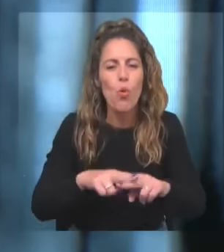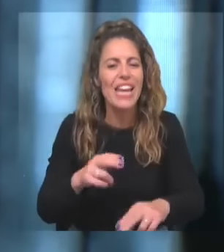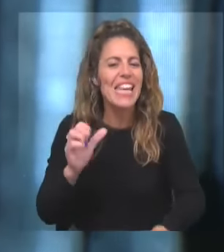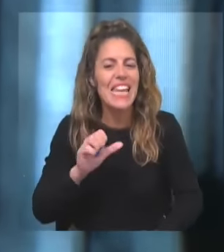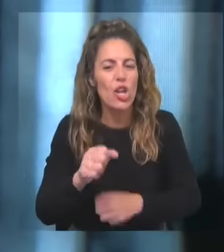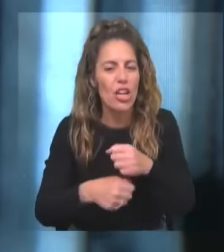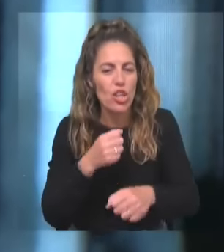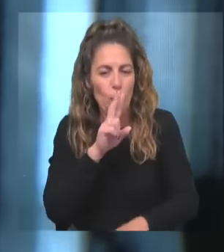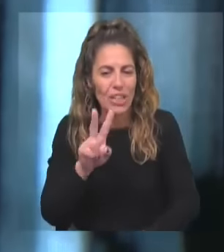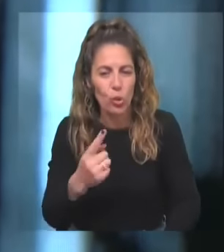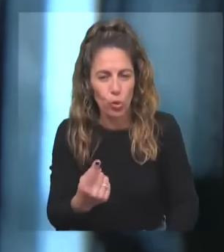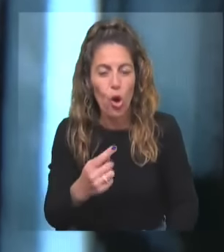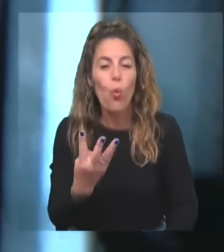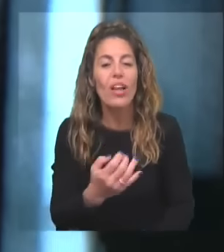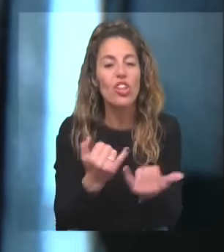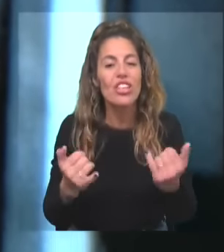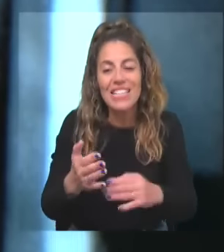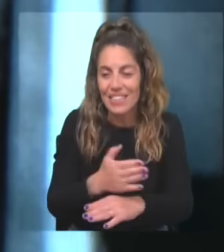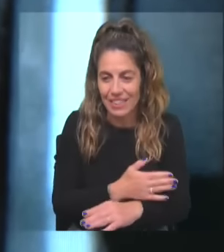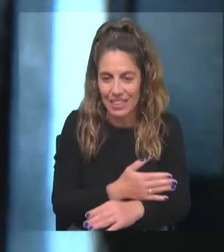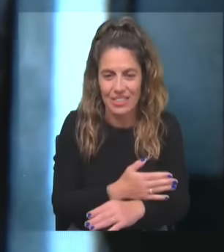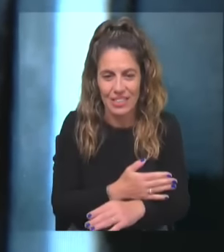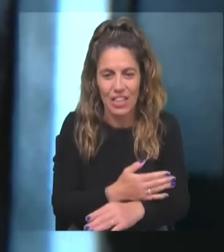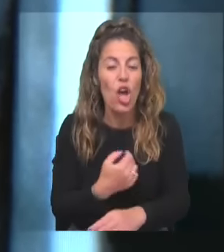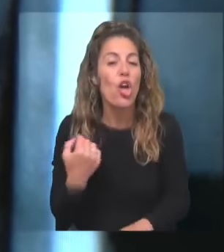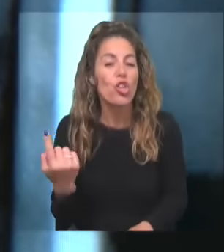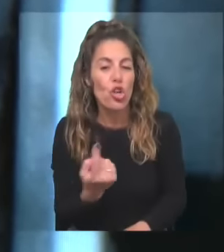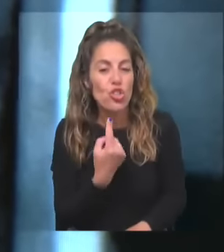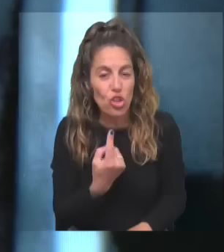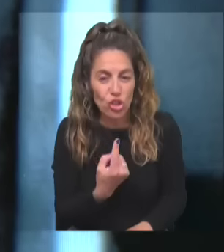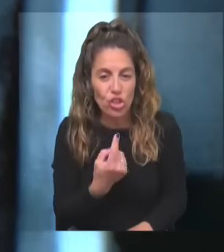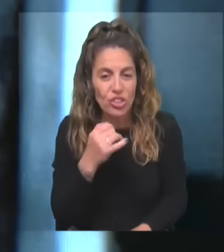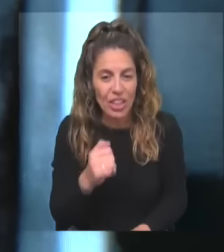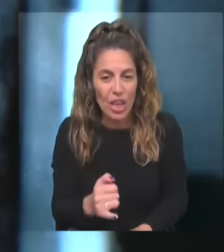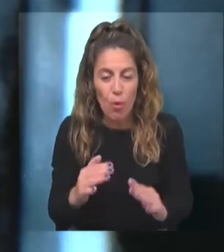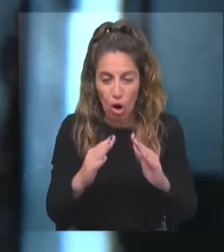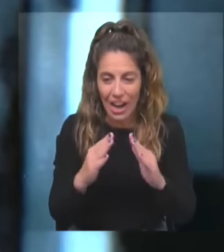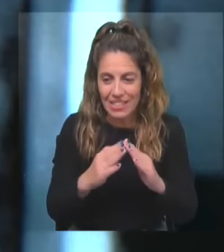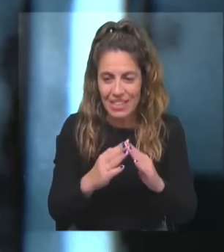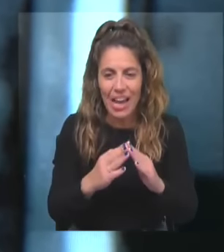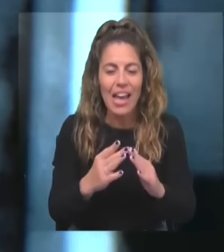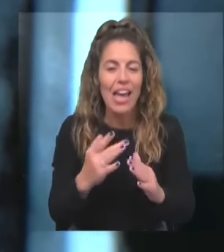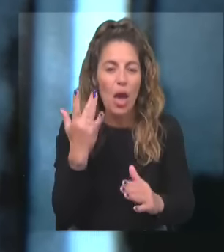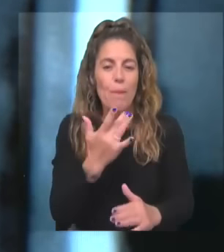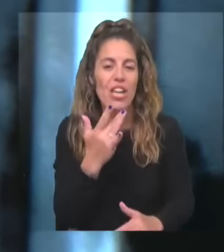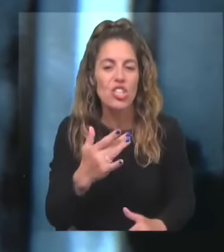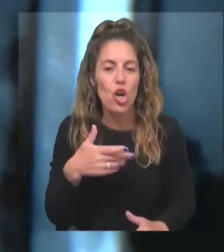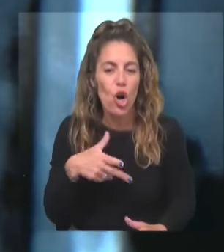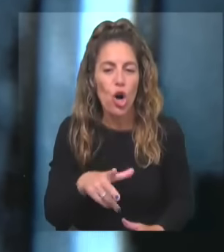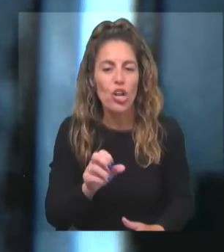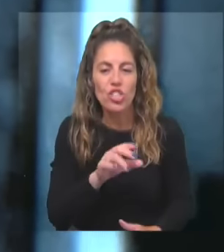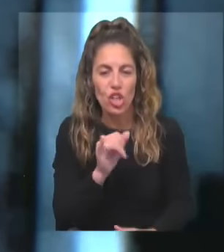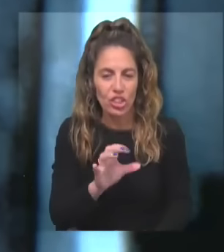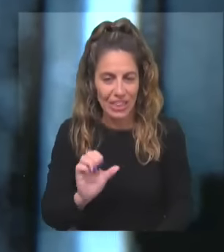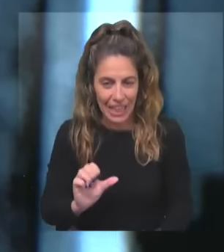del 2001, 4 días antes. Nosotros tenemos casa en Belo Horizonte, y la huella